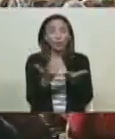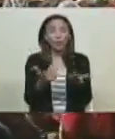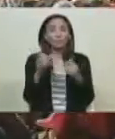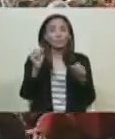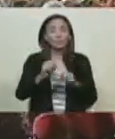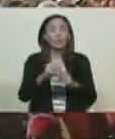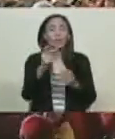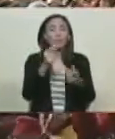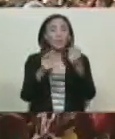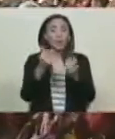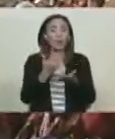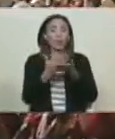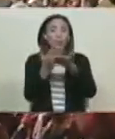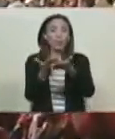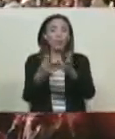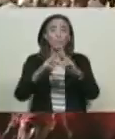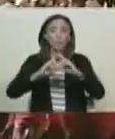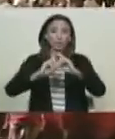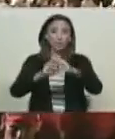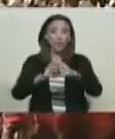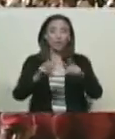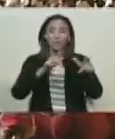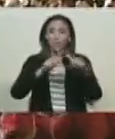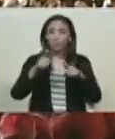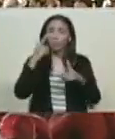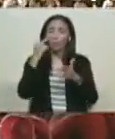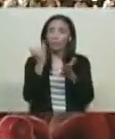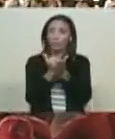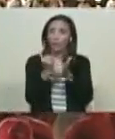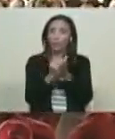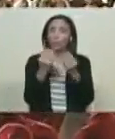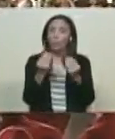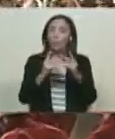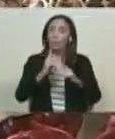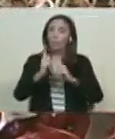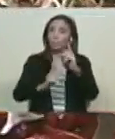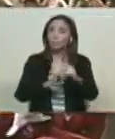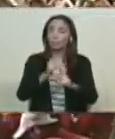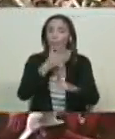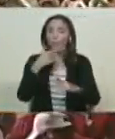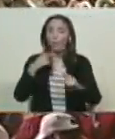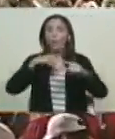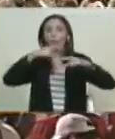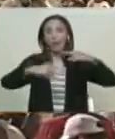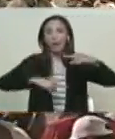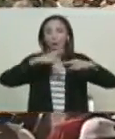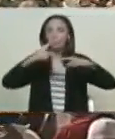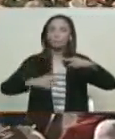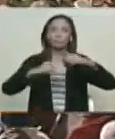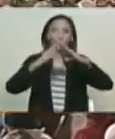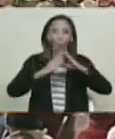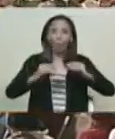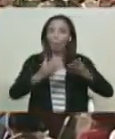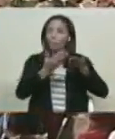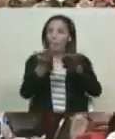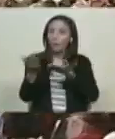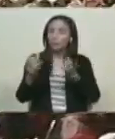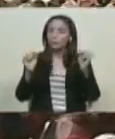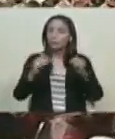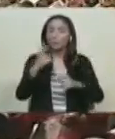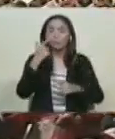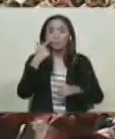están cumpliendo para motivar la producción, para facilitar la producción. Y estoy listo para